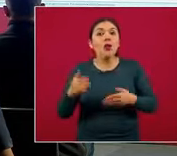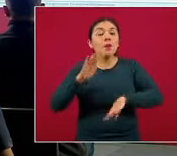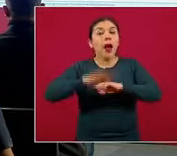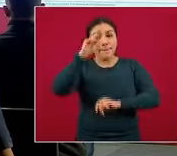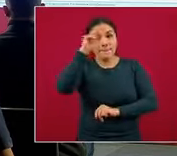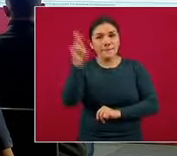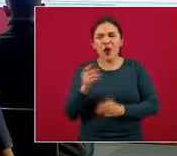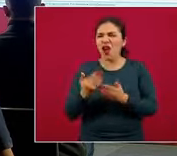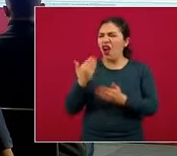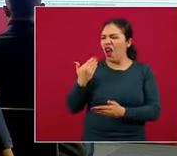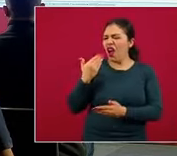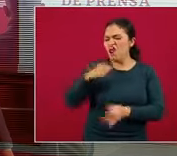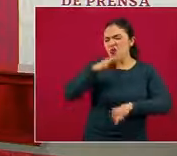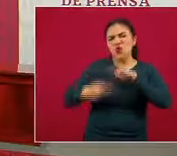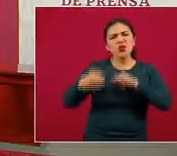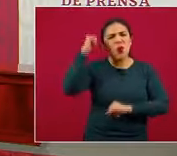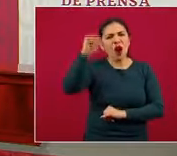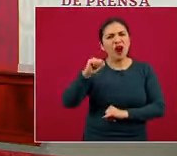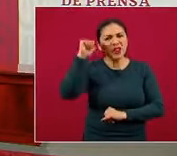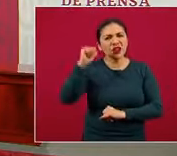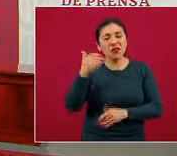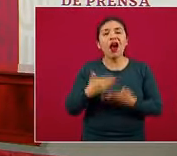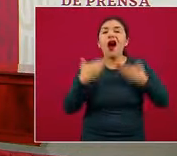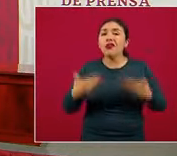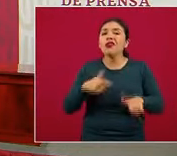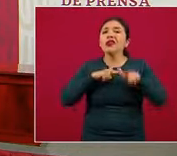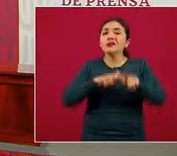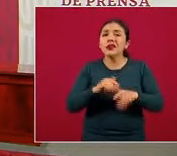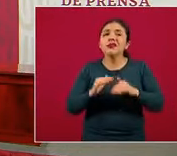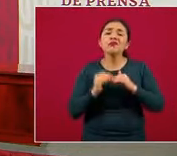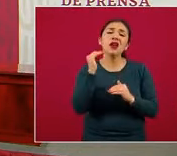finales de abril, y continúa una tendencia